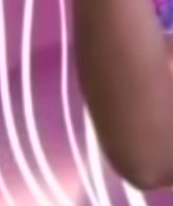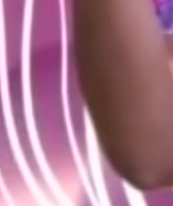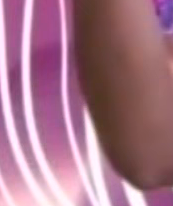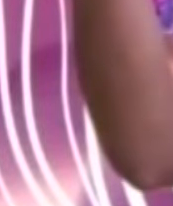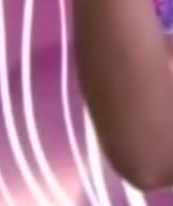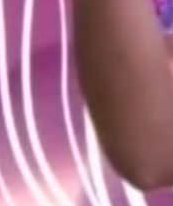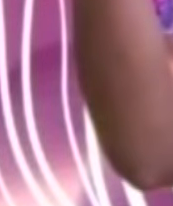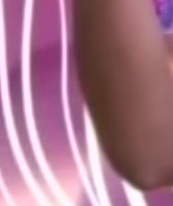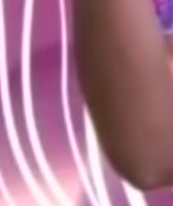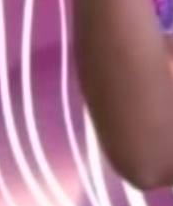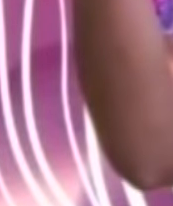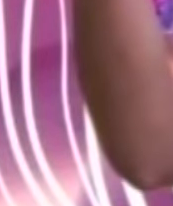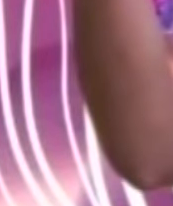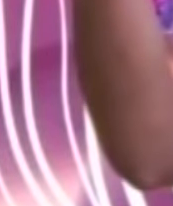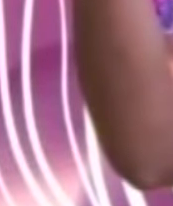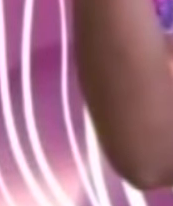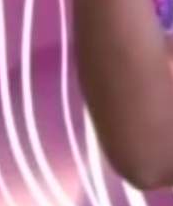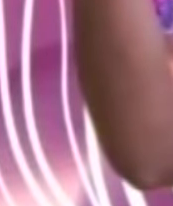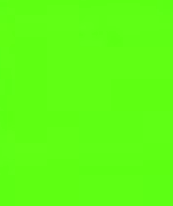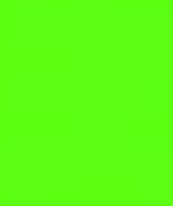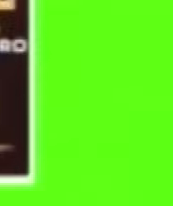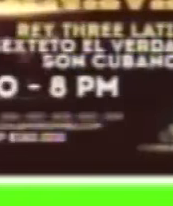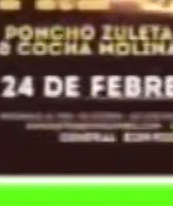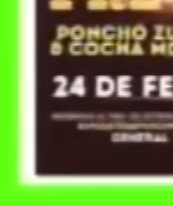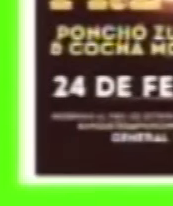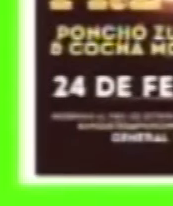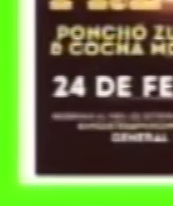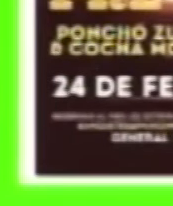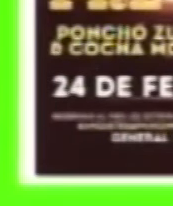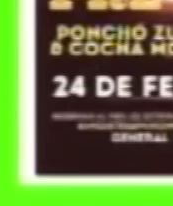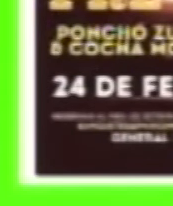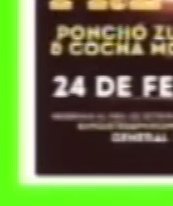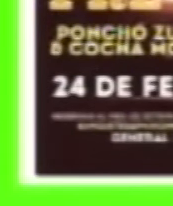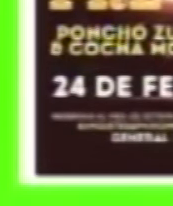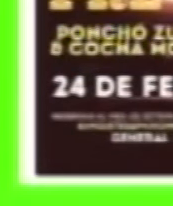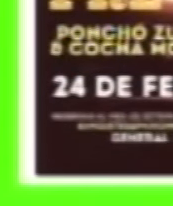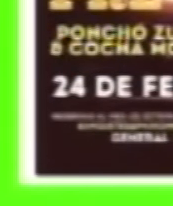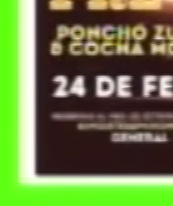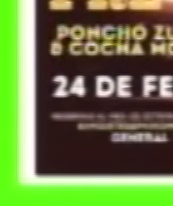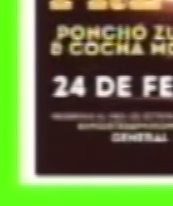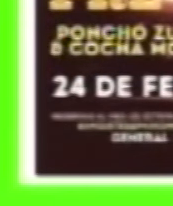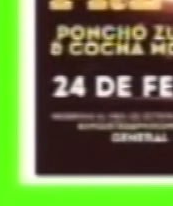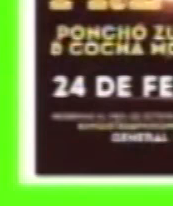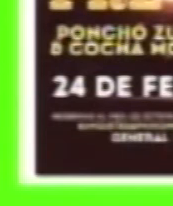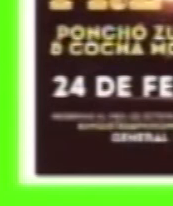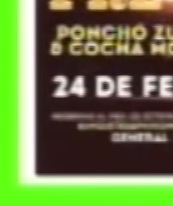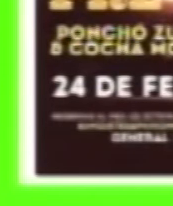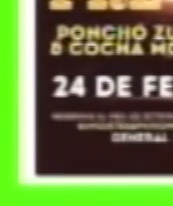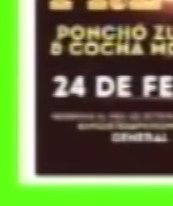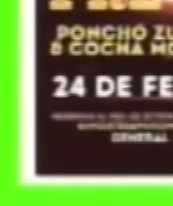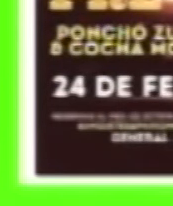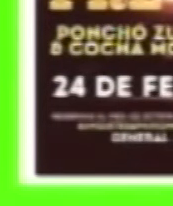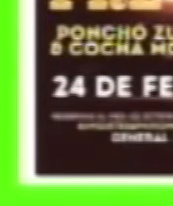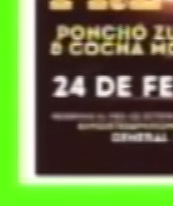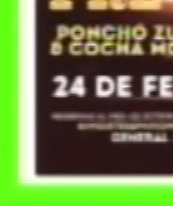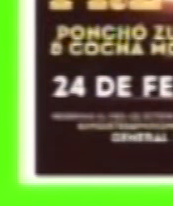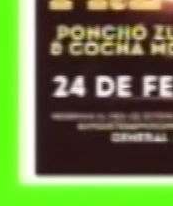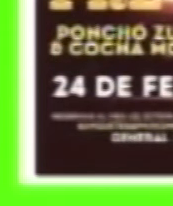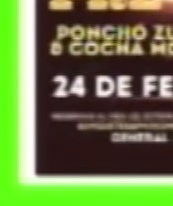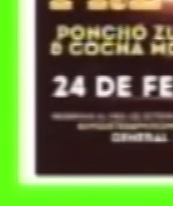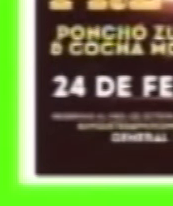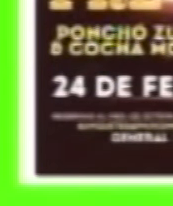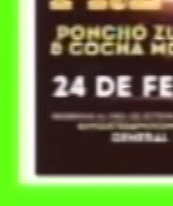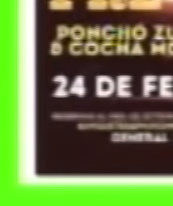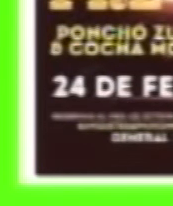310-626-7046. Reserva tu cupo ya, se los dice su amiga Caliope. Gran fiesta precarnaval. Poncho Zuleta y el Cocha Molina, Rey Trilatino y